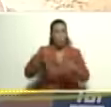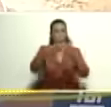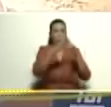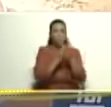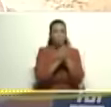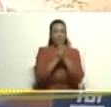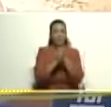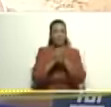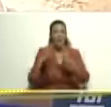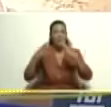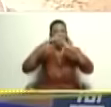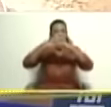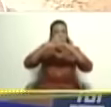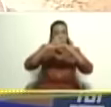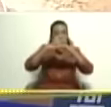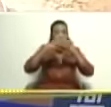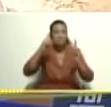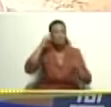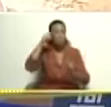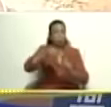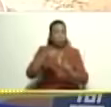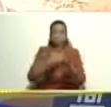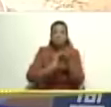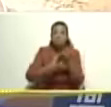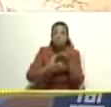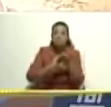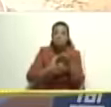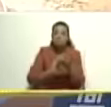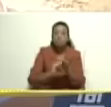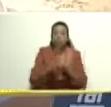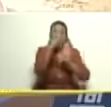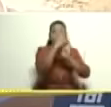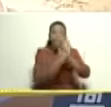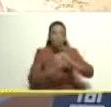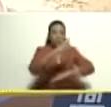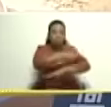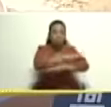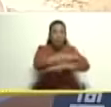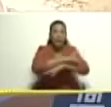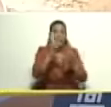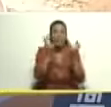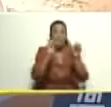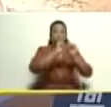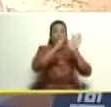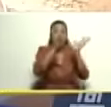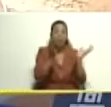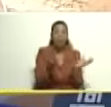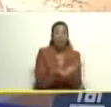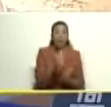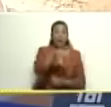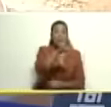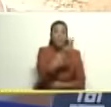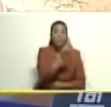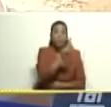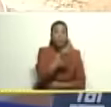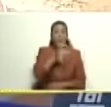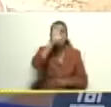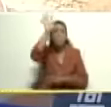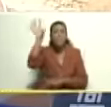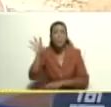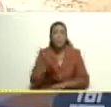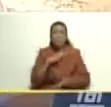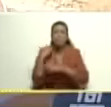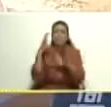colectiva, le dimos un tratamiento ejemplar al tema de la pandemia que devastó varias regiones del